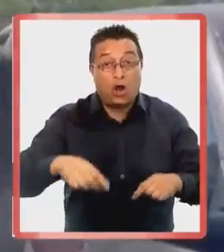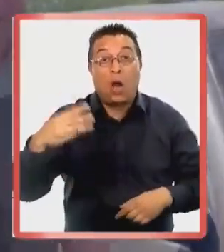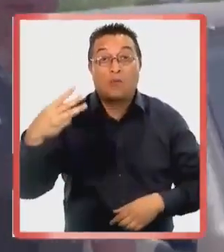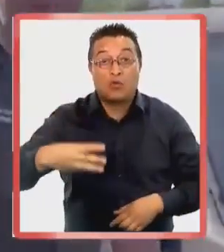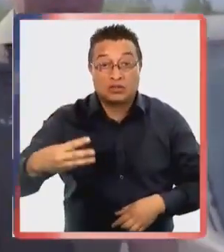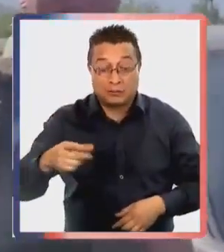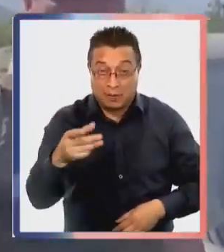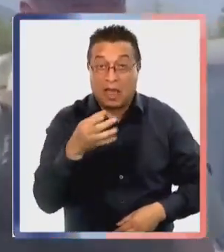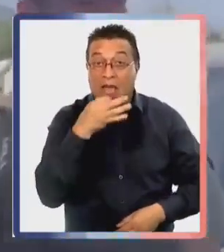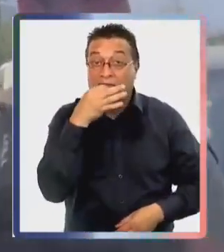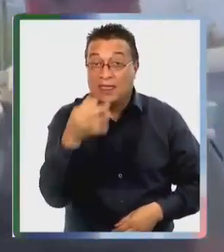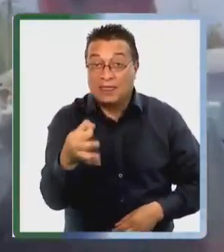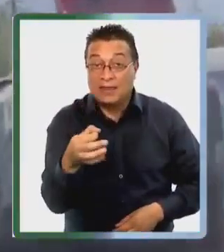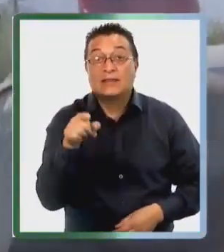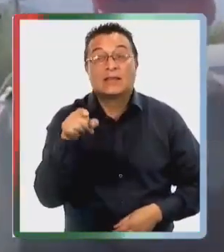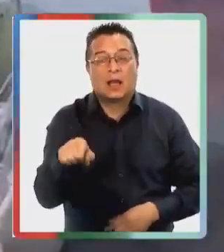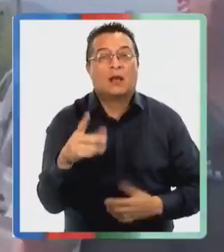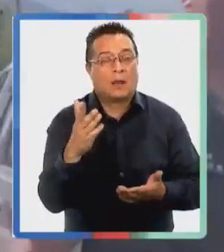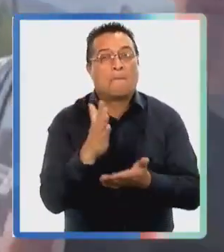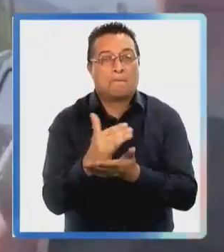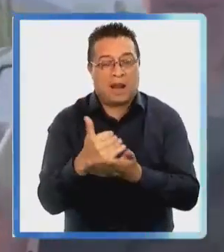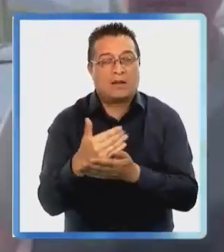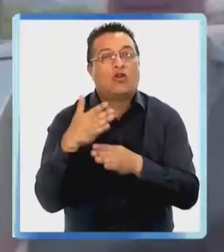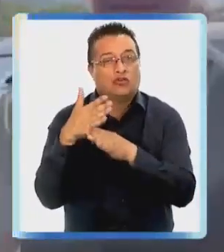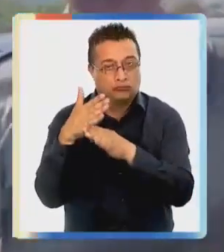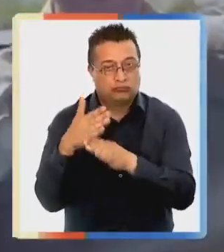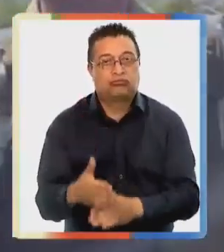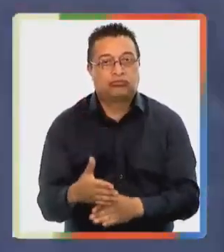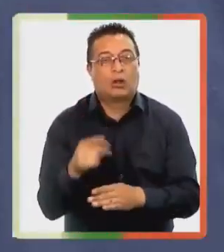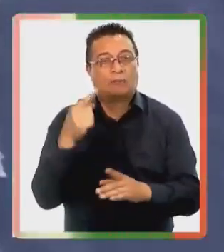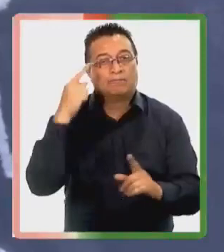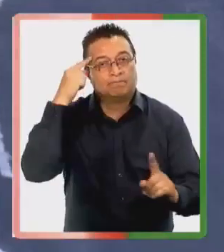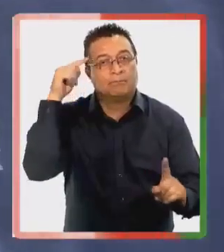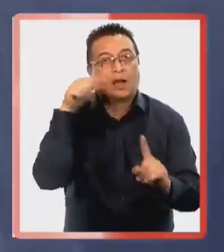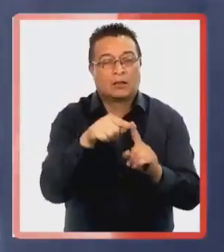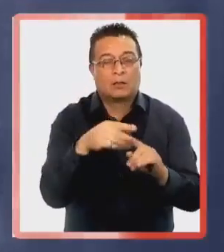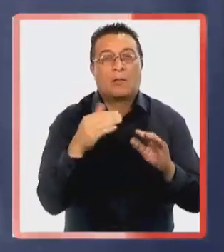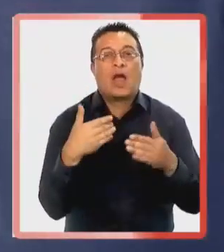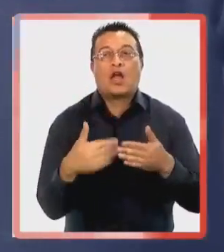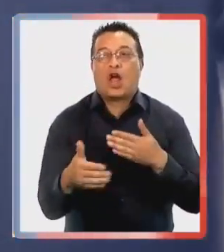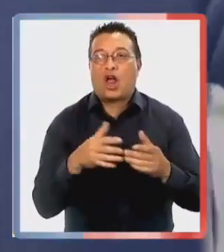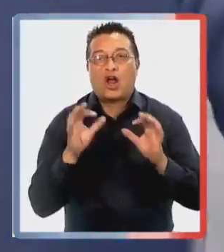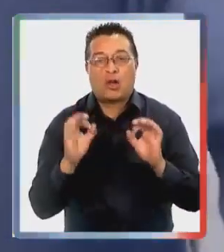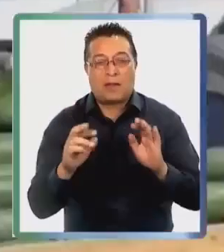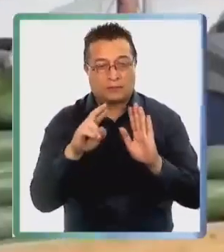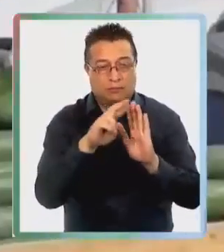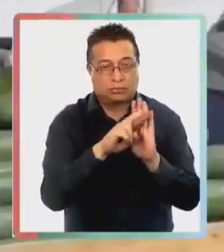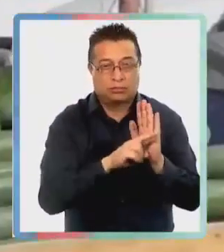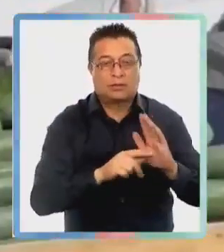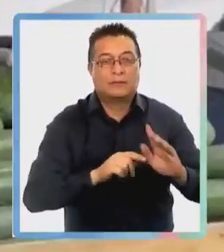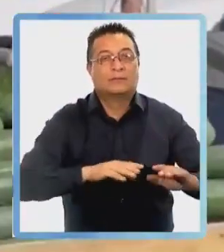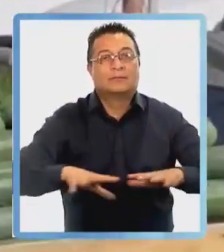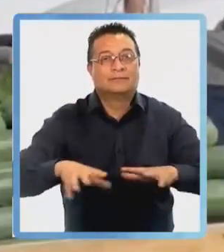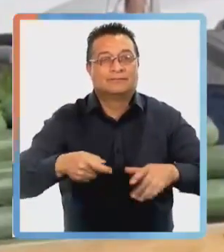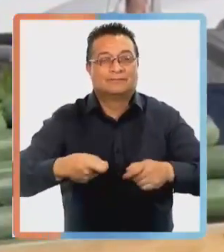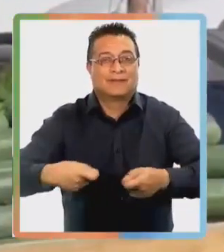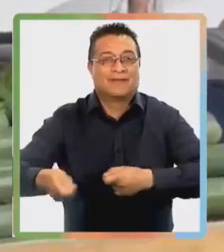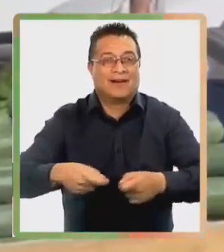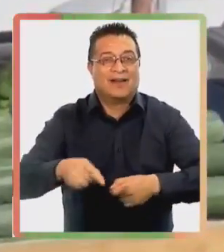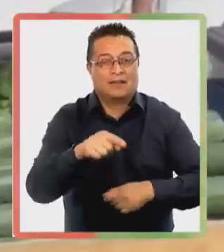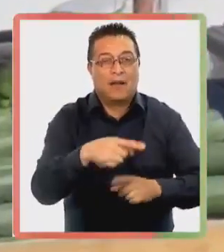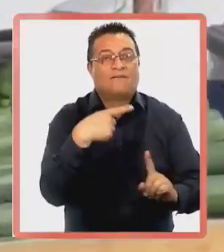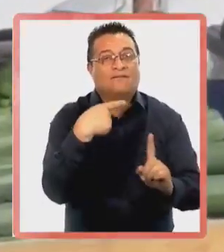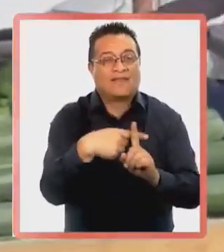hoy, desde el municipio local, aseguran que se trata de un plan permanente que tiene por objetivo normalizar y regular esta